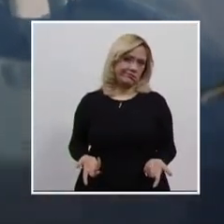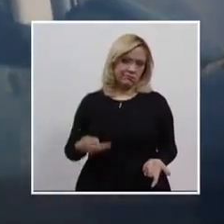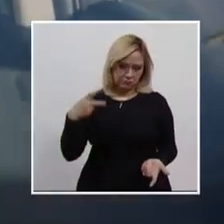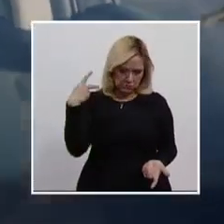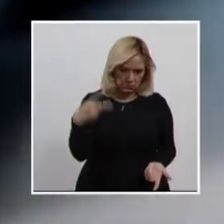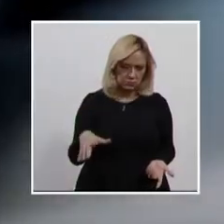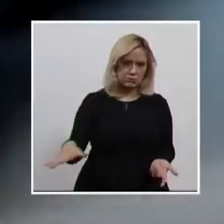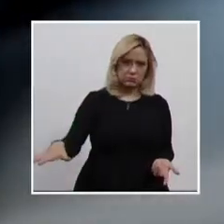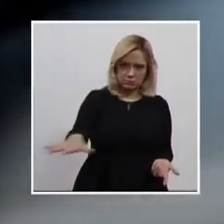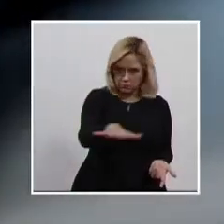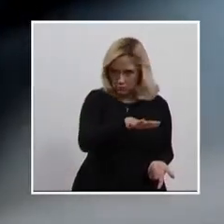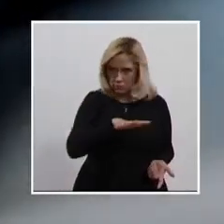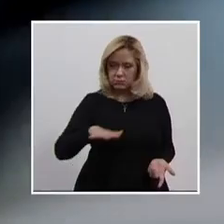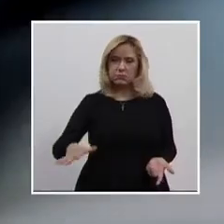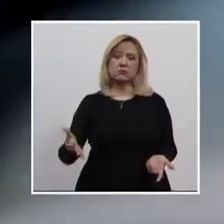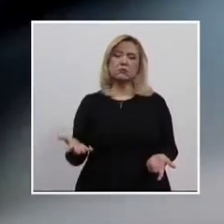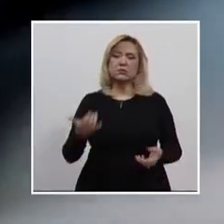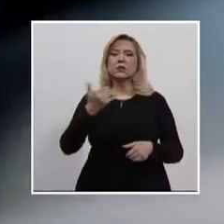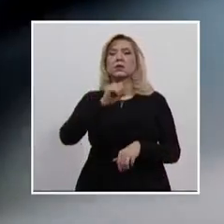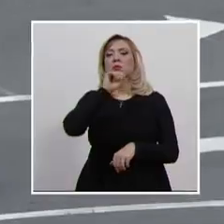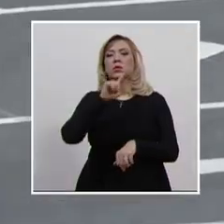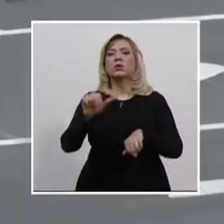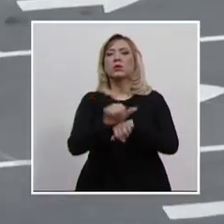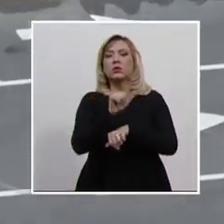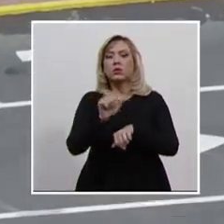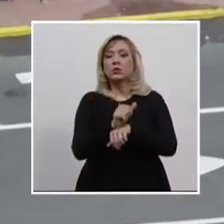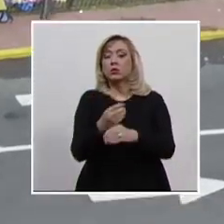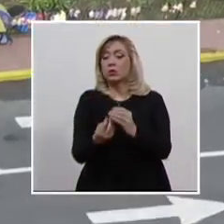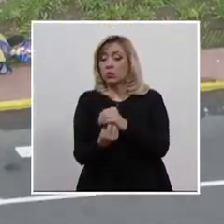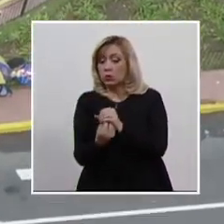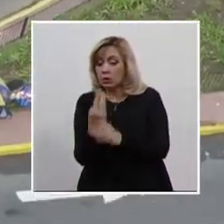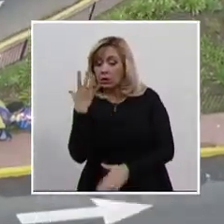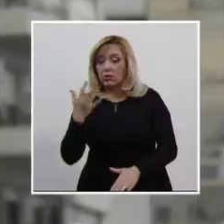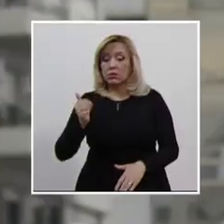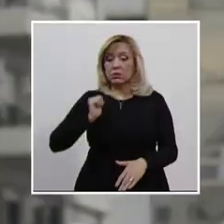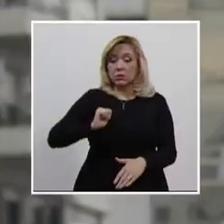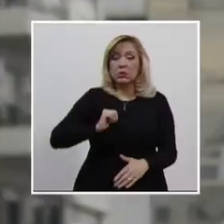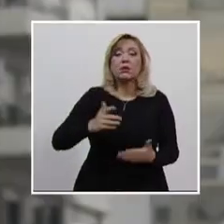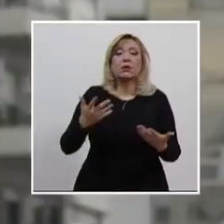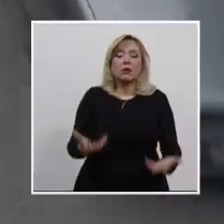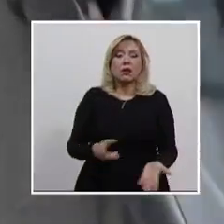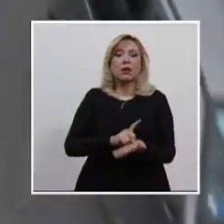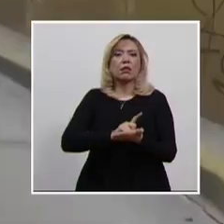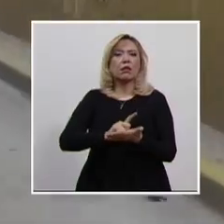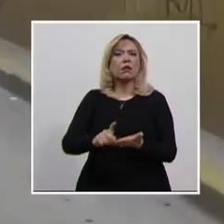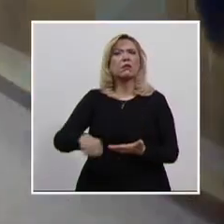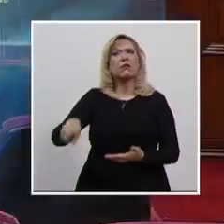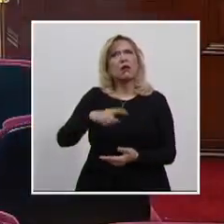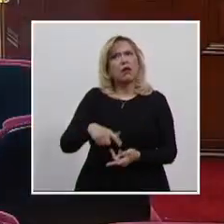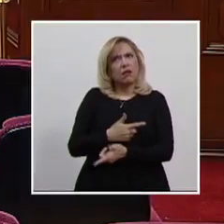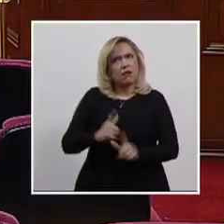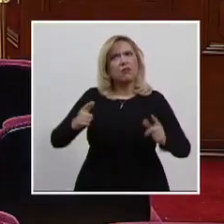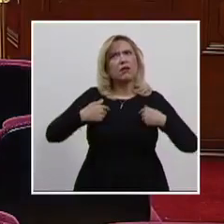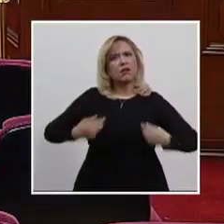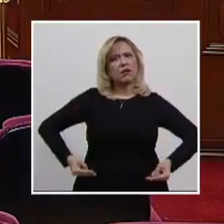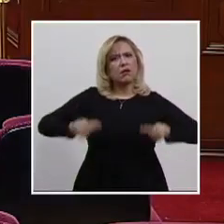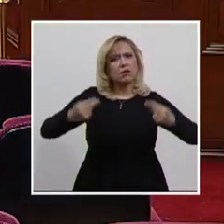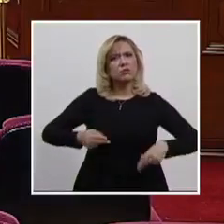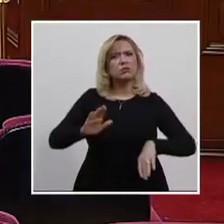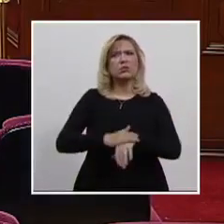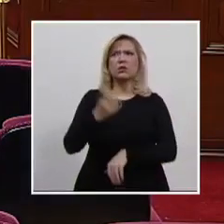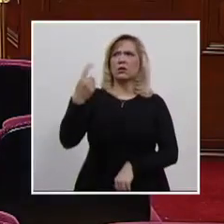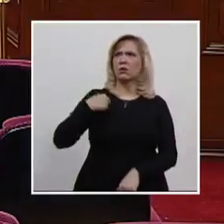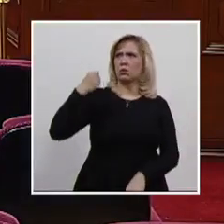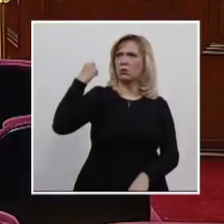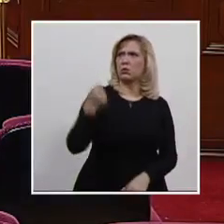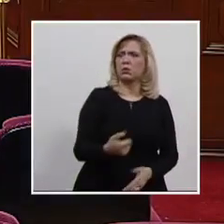las características de los automóviles que prestarán el servicio violan los derechos a la libertad de comercio. El tema de